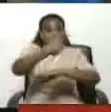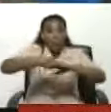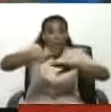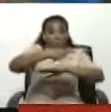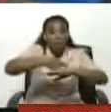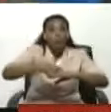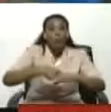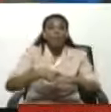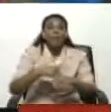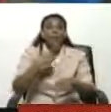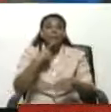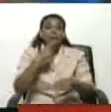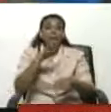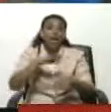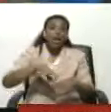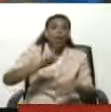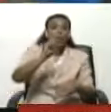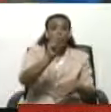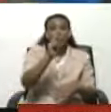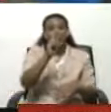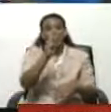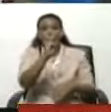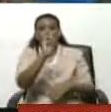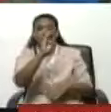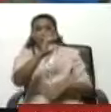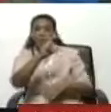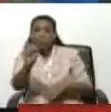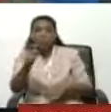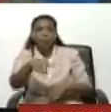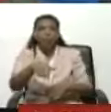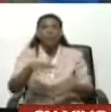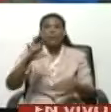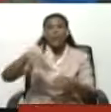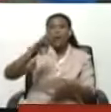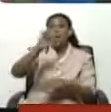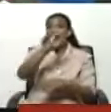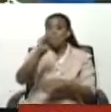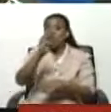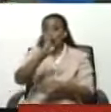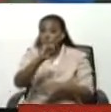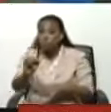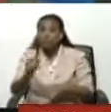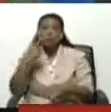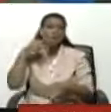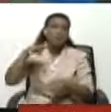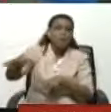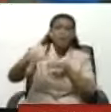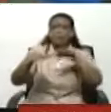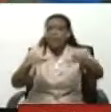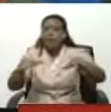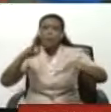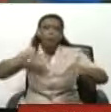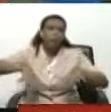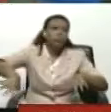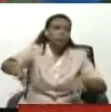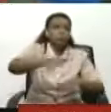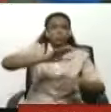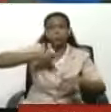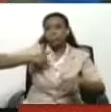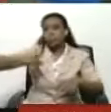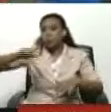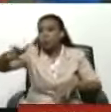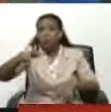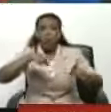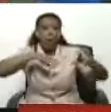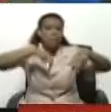Estuvimos en el pueblo de Tucupido, le informamos, estuvimos en el pueblo de Calabozo. Salió bellísimo, recorrimos por tierra todo ese territorio.